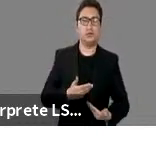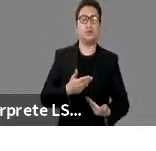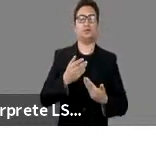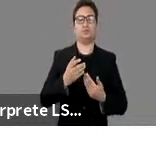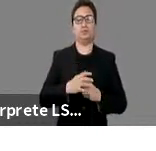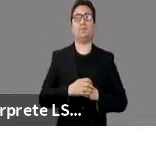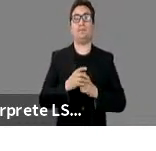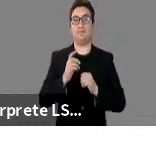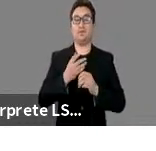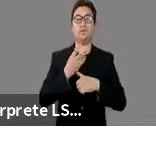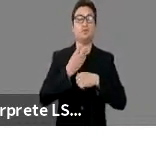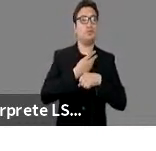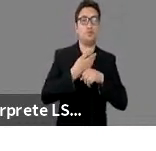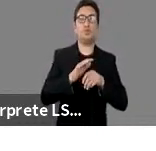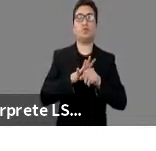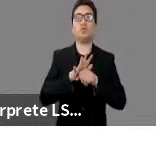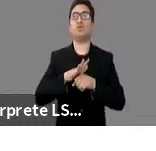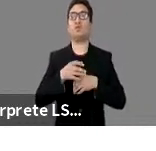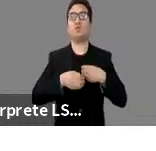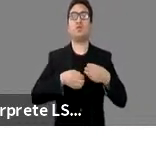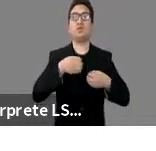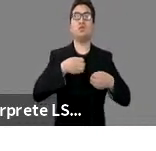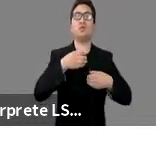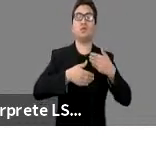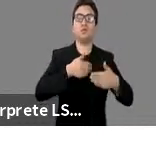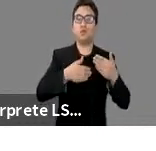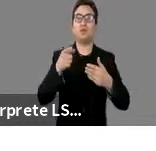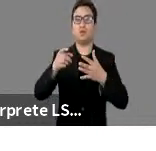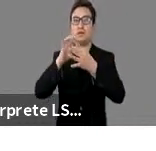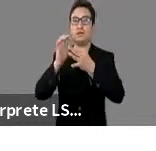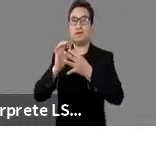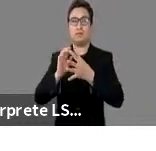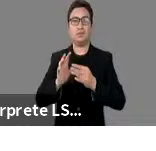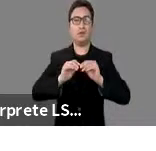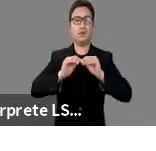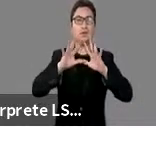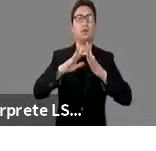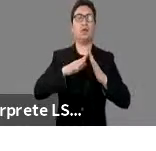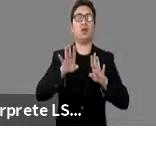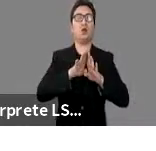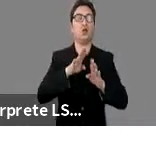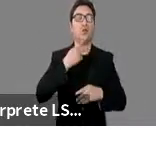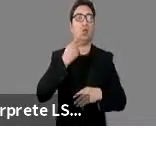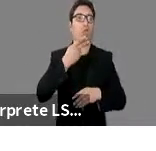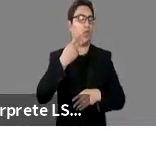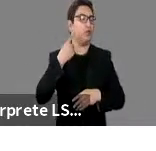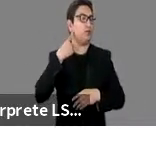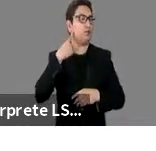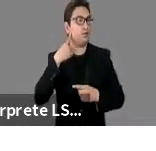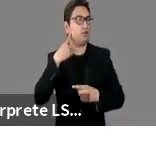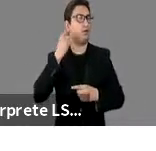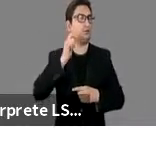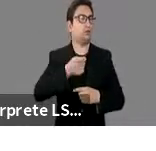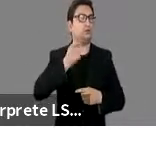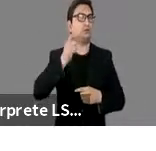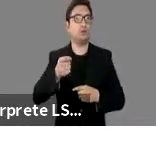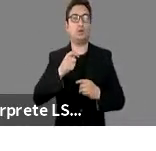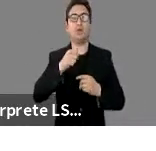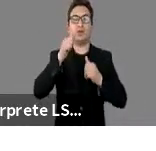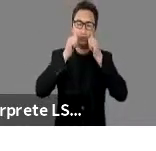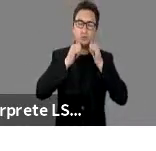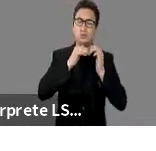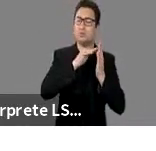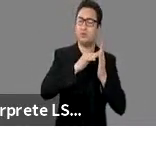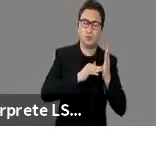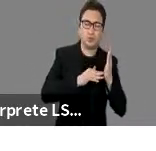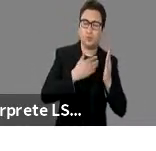el ajuste al procedimiento fue que él supiera y conociera los tonos de voz, no tenía conocimiento para braille, él